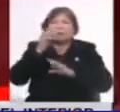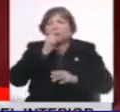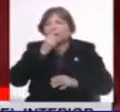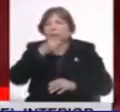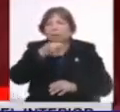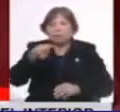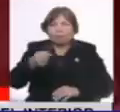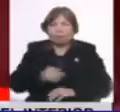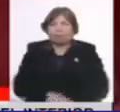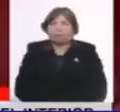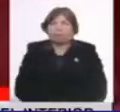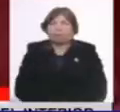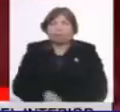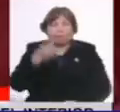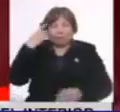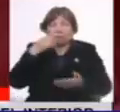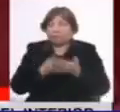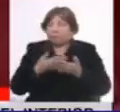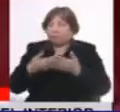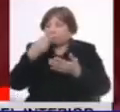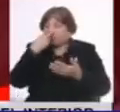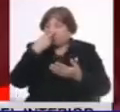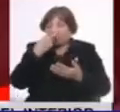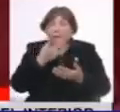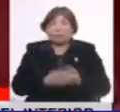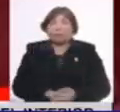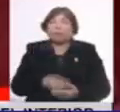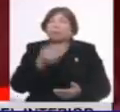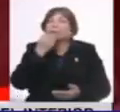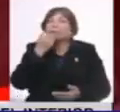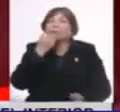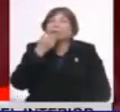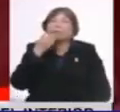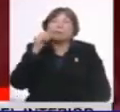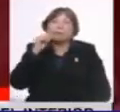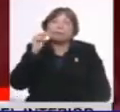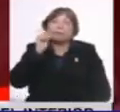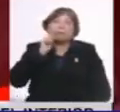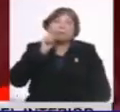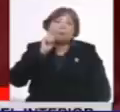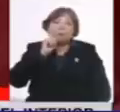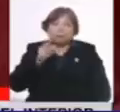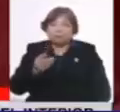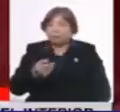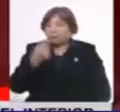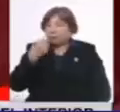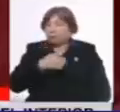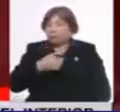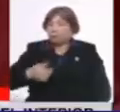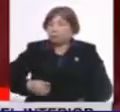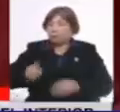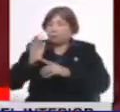de prensa para que se vea, ¿no?, quién es el que miente. El señor